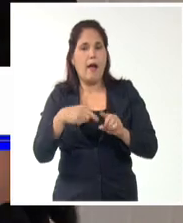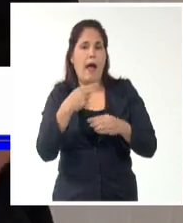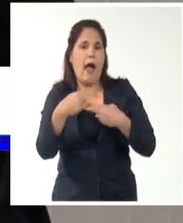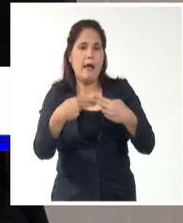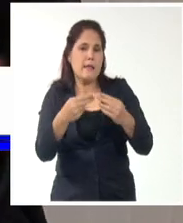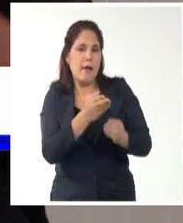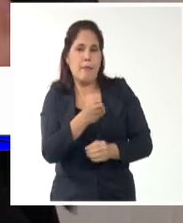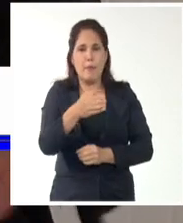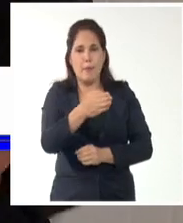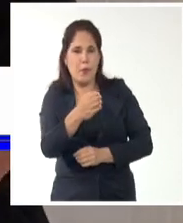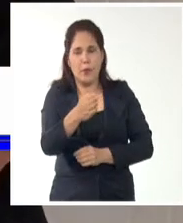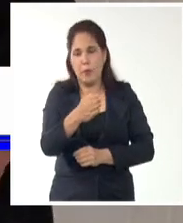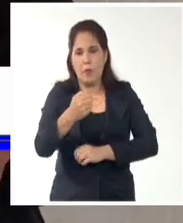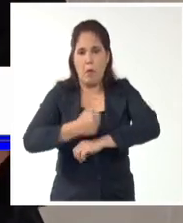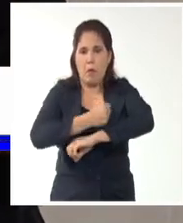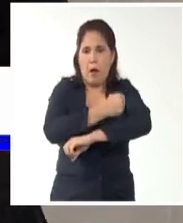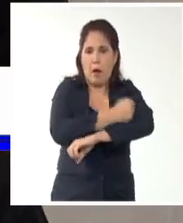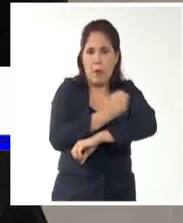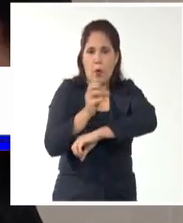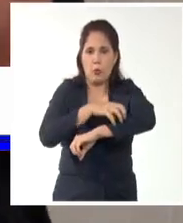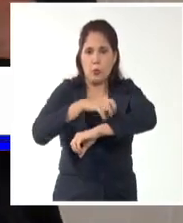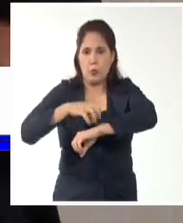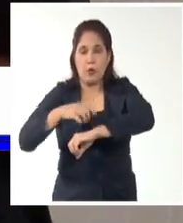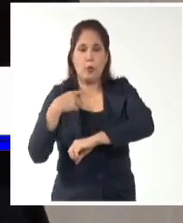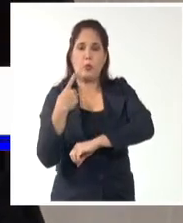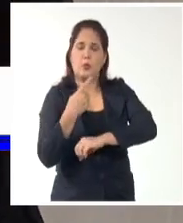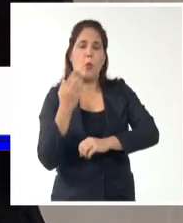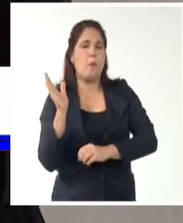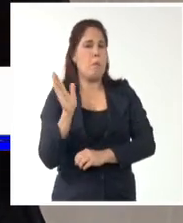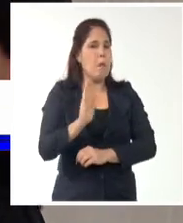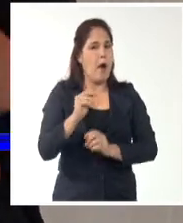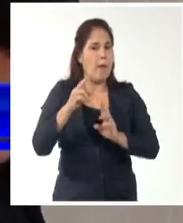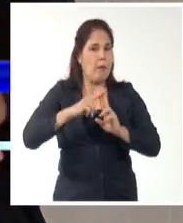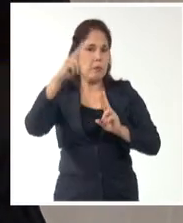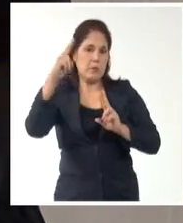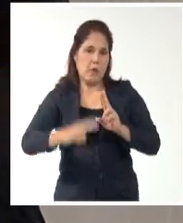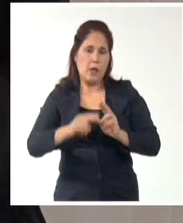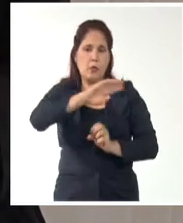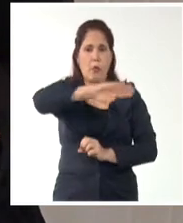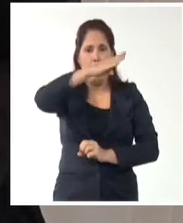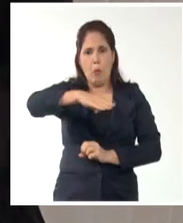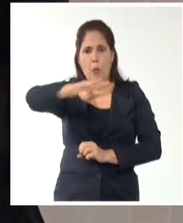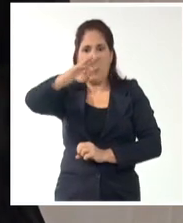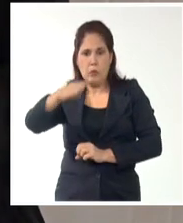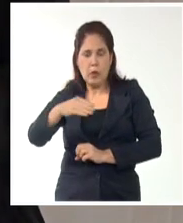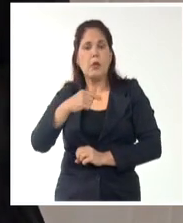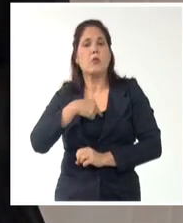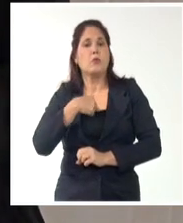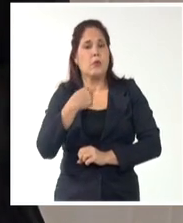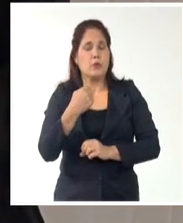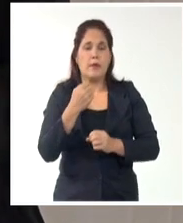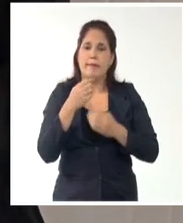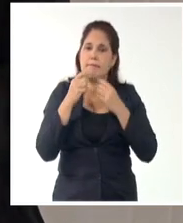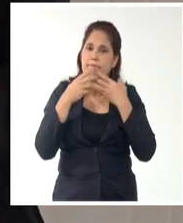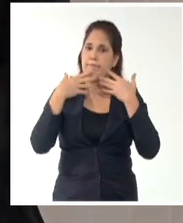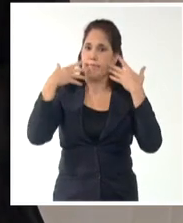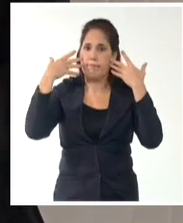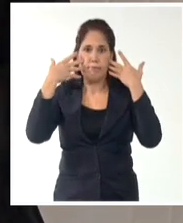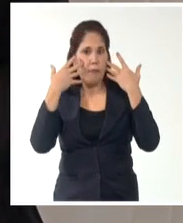que moviliza a los públicos, las comunidades, y donde la Cruzada también ha venido a formar parte como